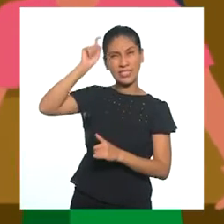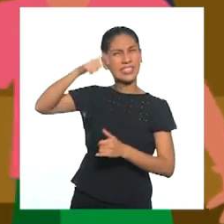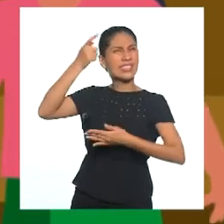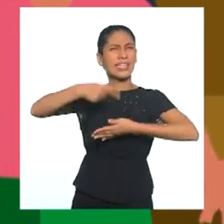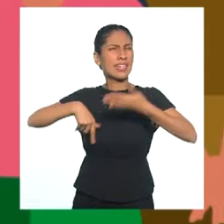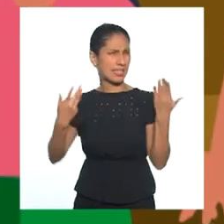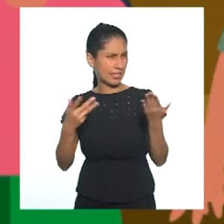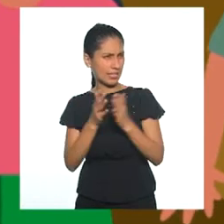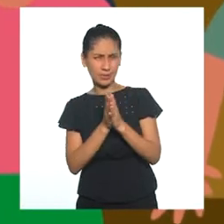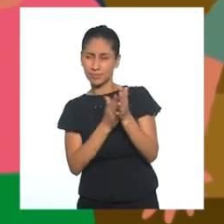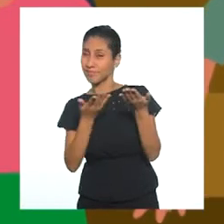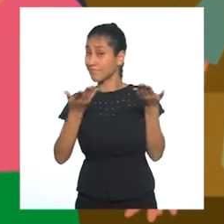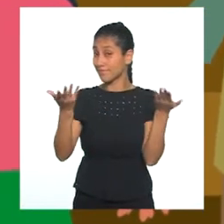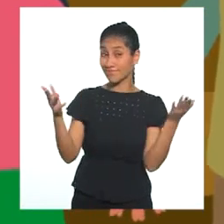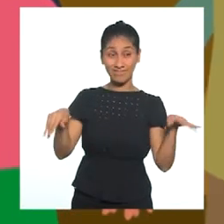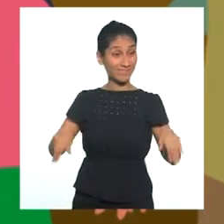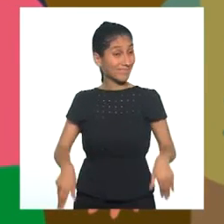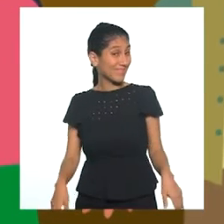actividades.